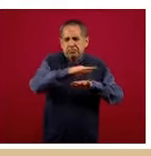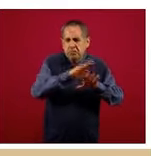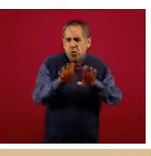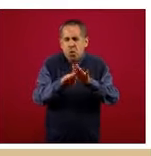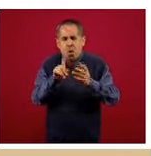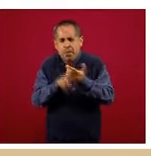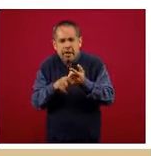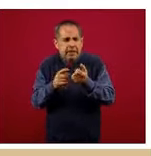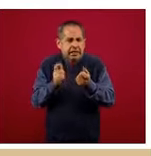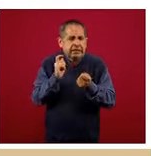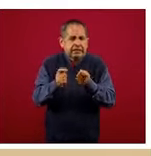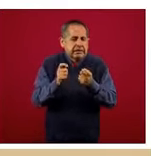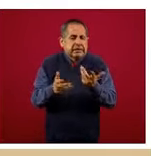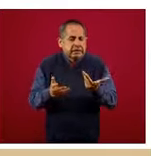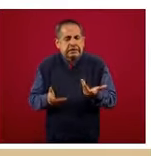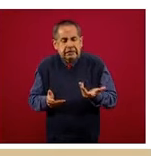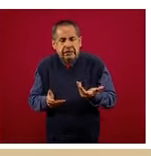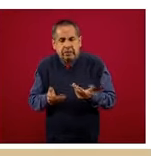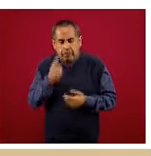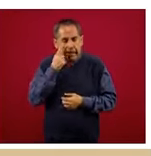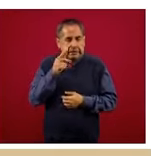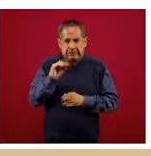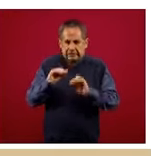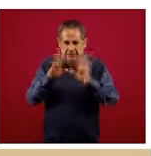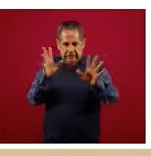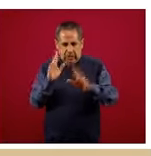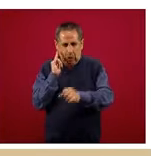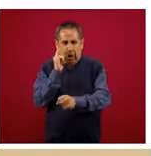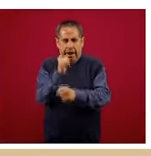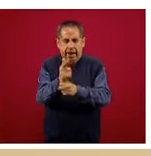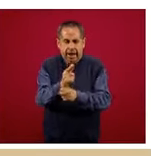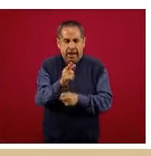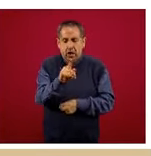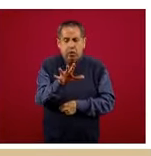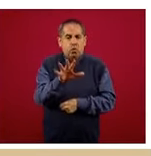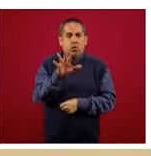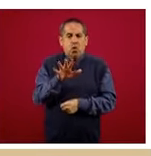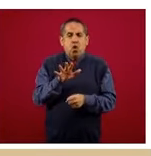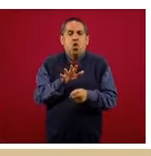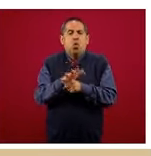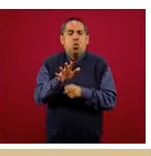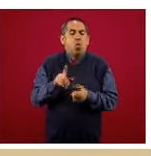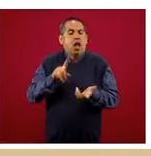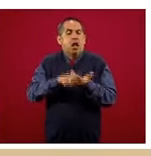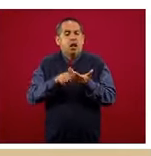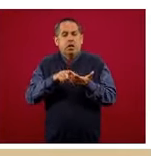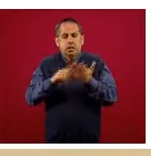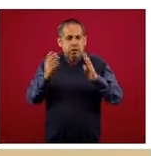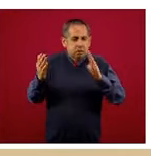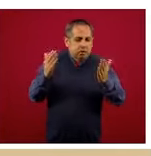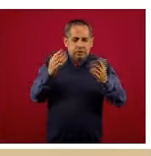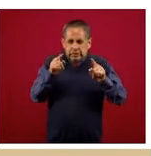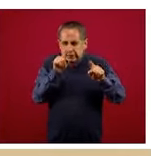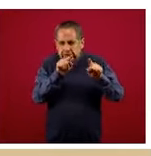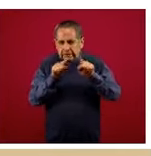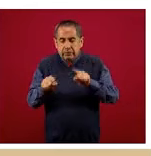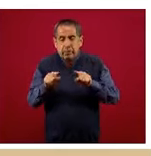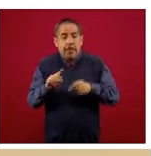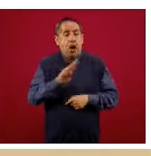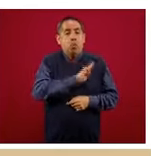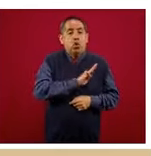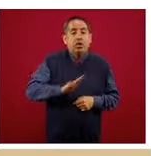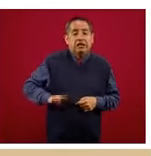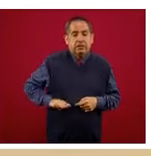ver de manera, digamos, muy directa, un poco más clara, poder hacer comparaciones, en este caso,